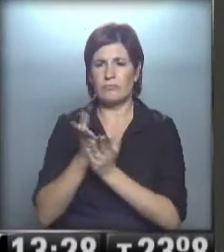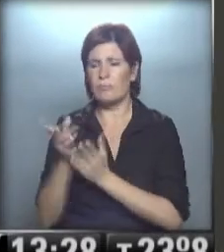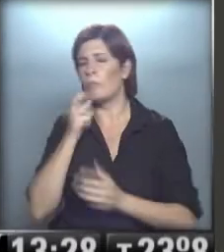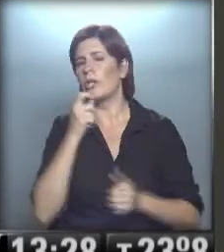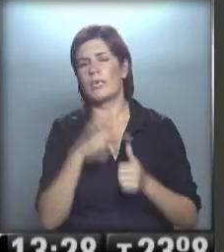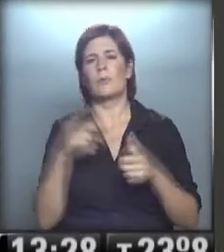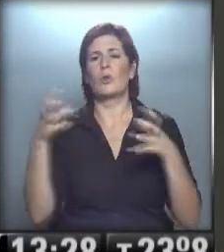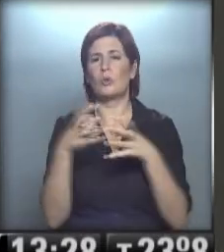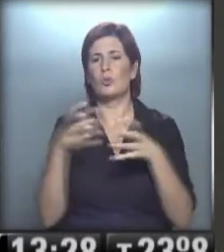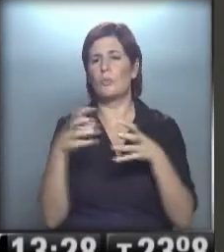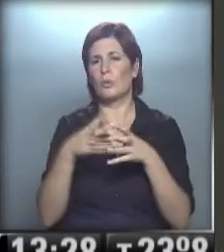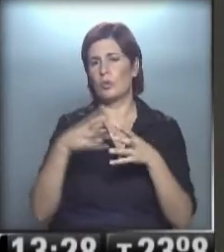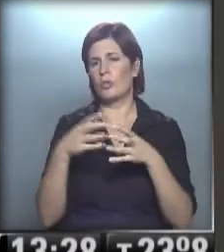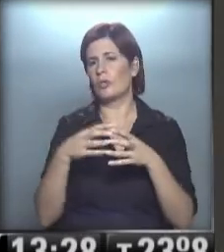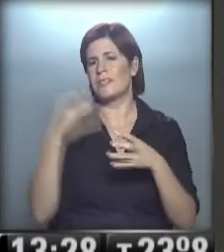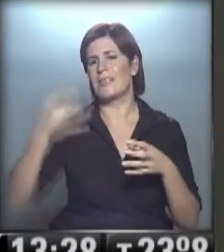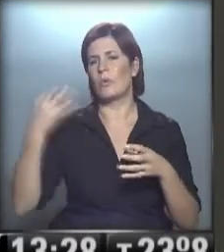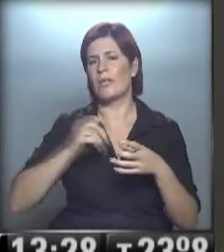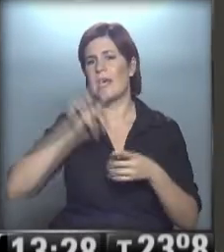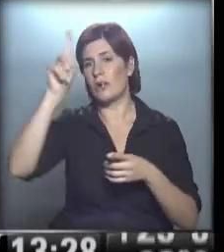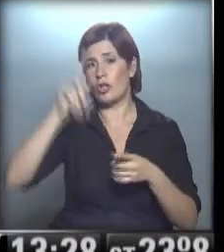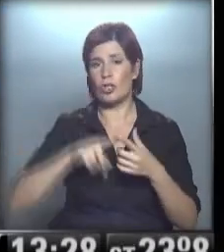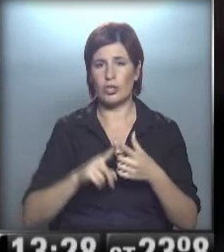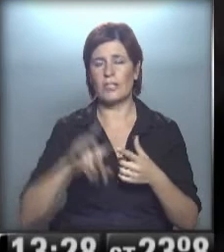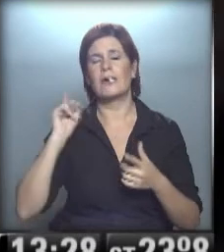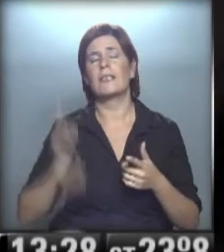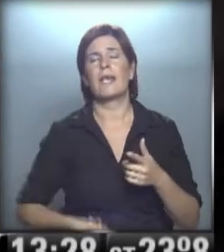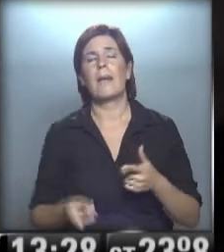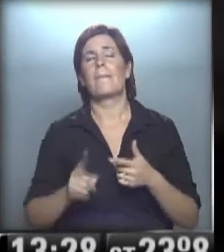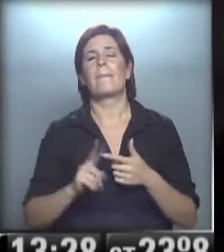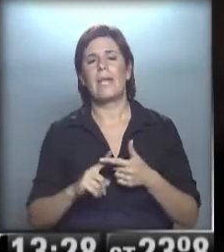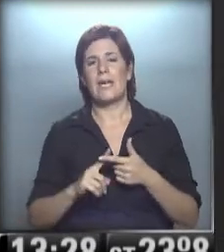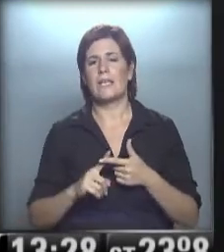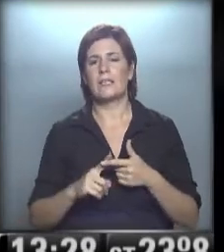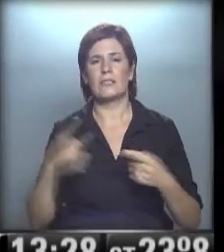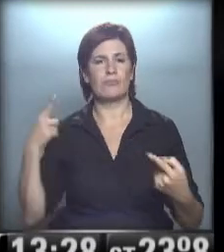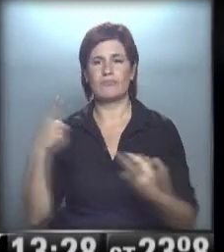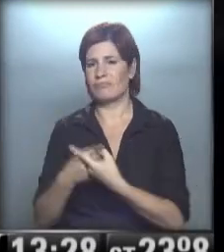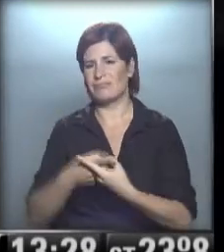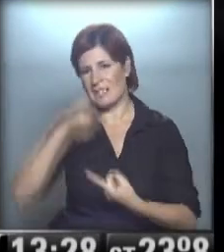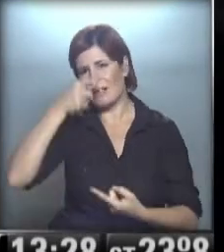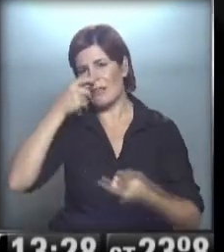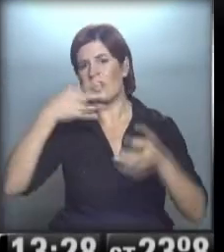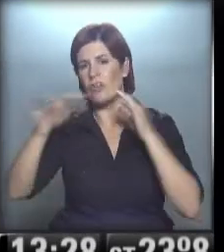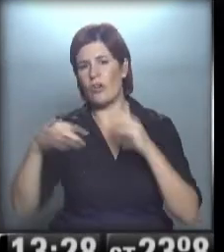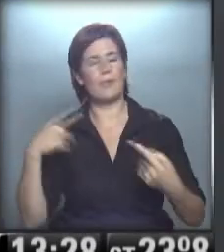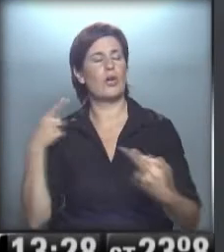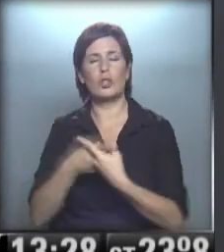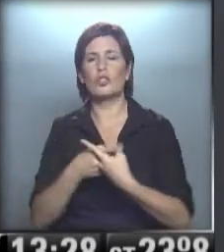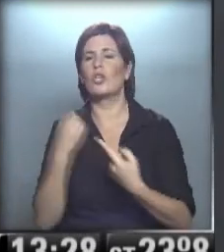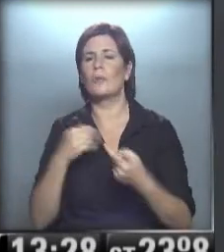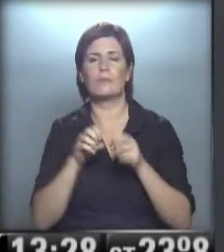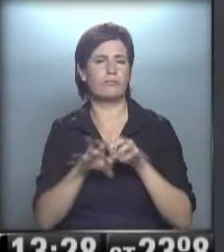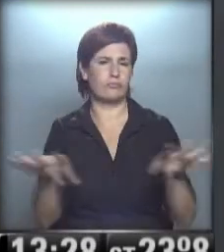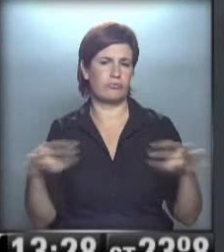hasta las acciones desde el punto de vista del combate al narcotráfico desde una perspectiva integral las